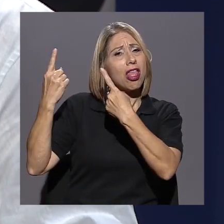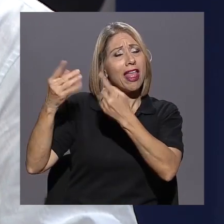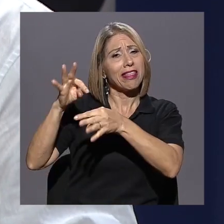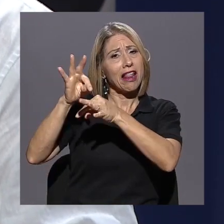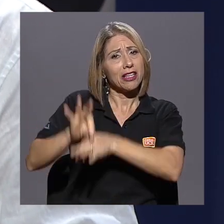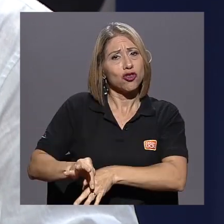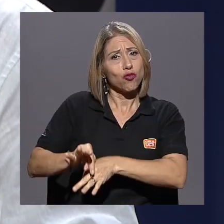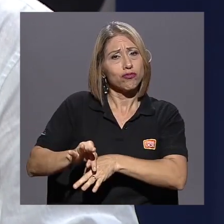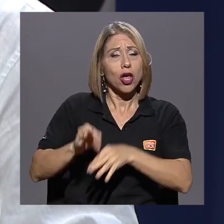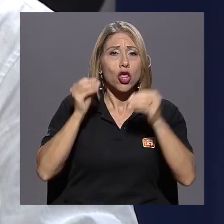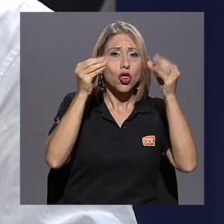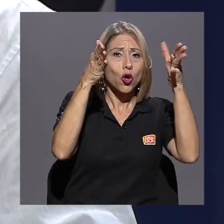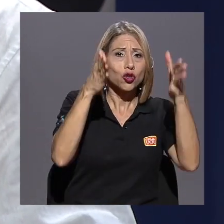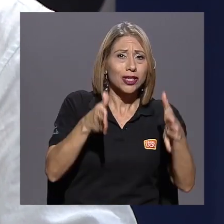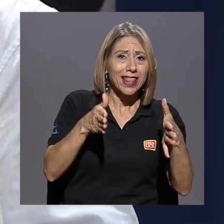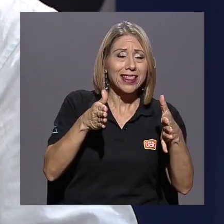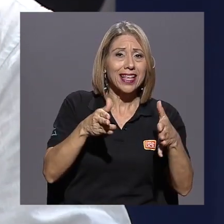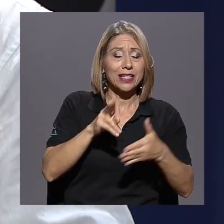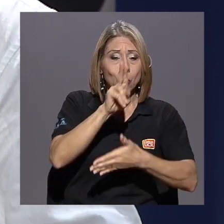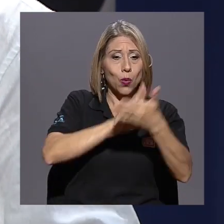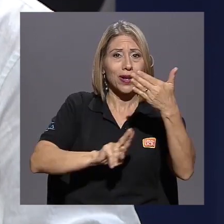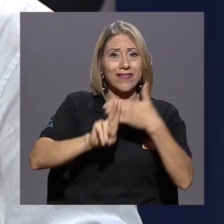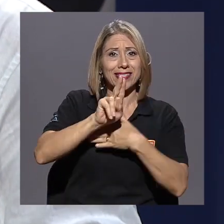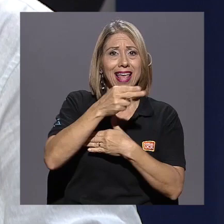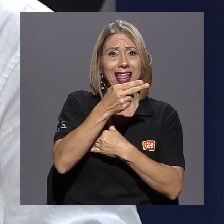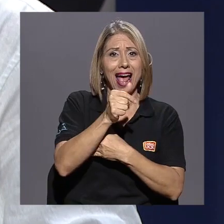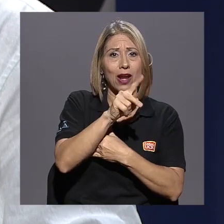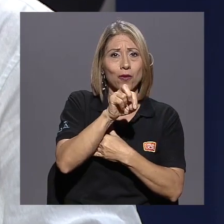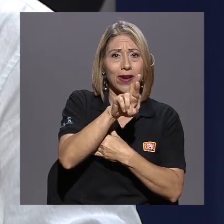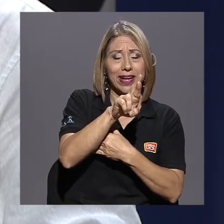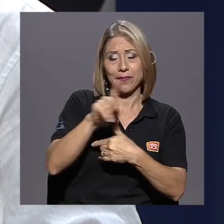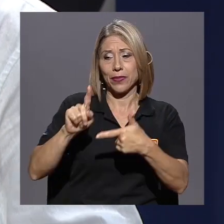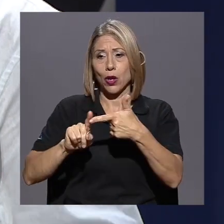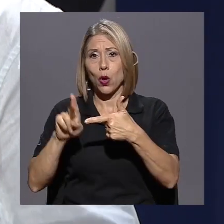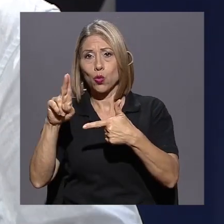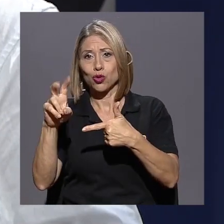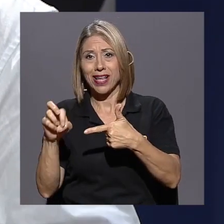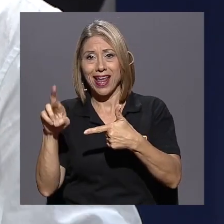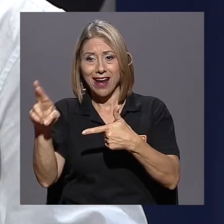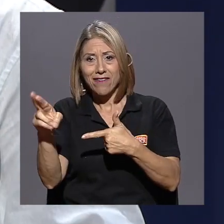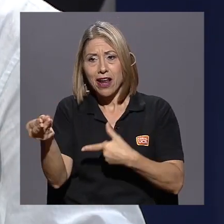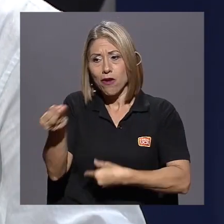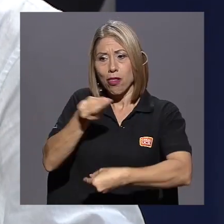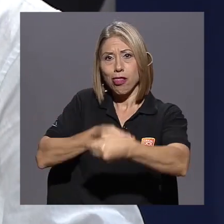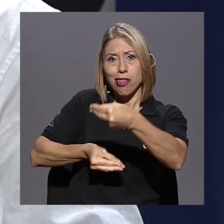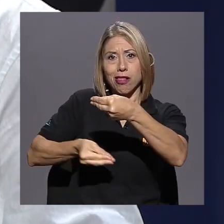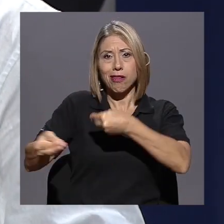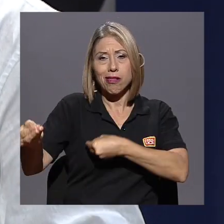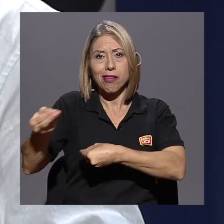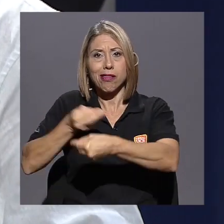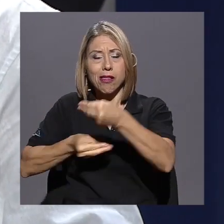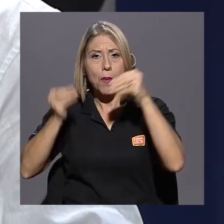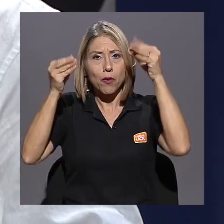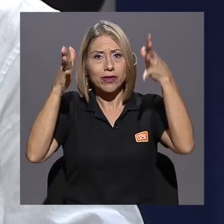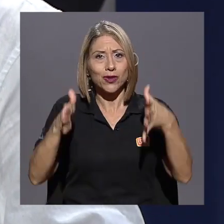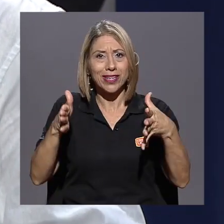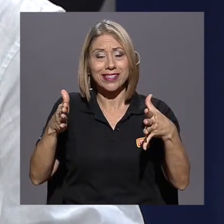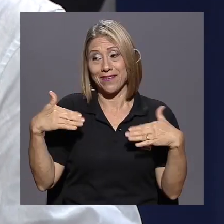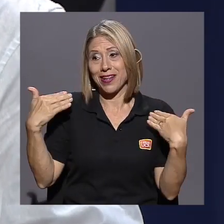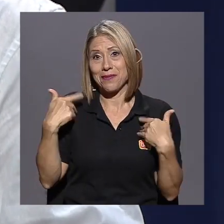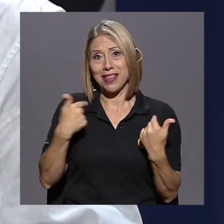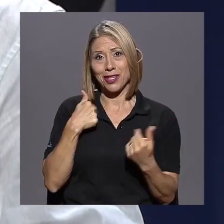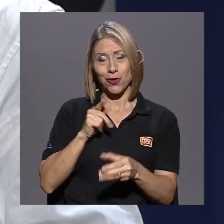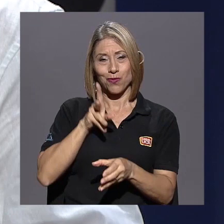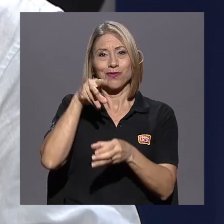intercambio de docentes entre la ley en su universidad y luego será entonces felizmente yo forma parte de esa historia de rhoda